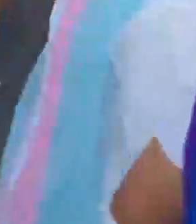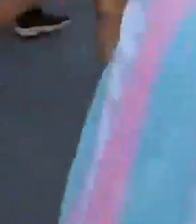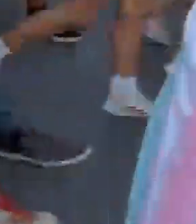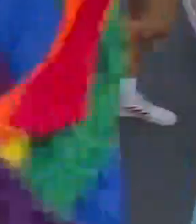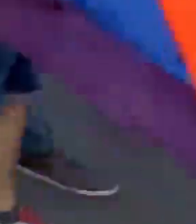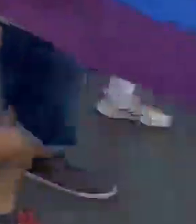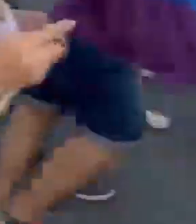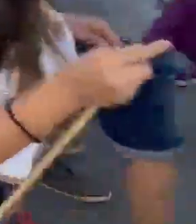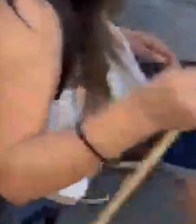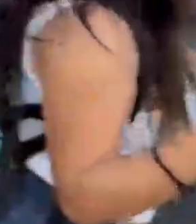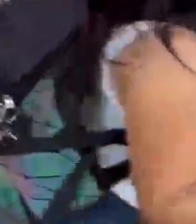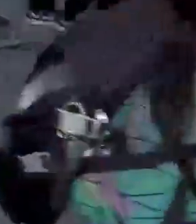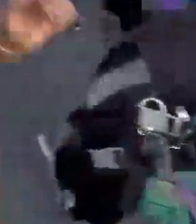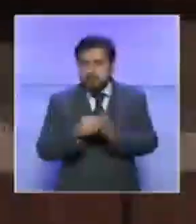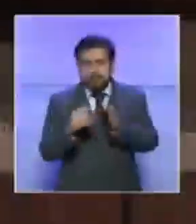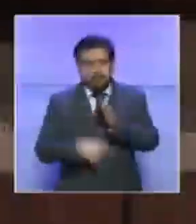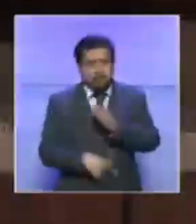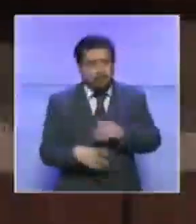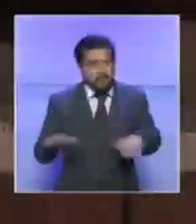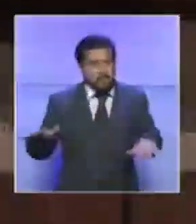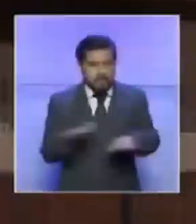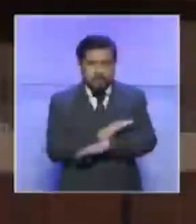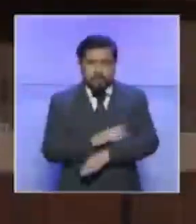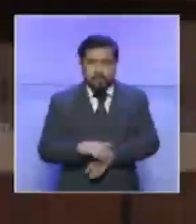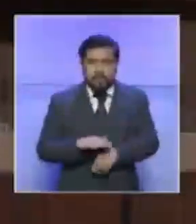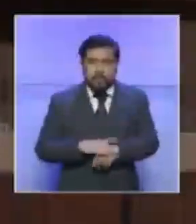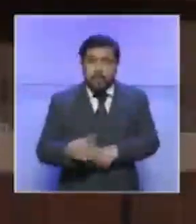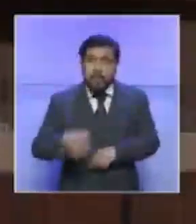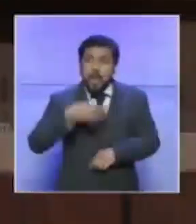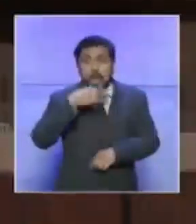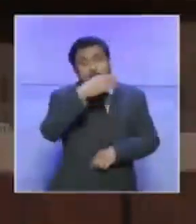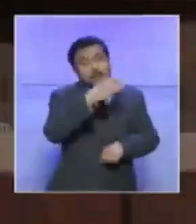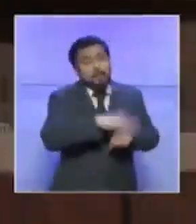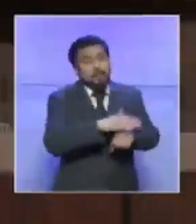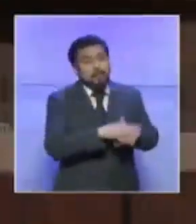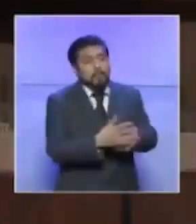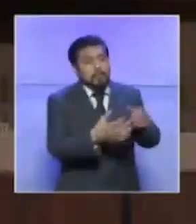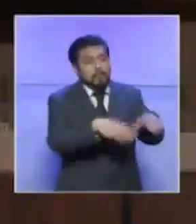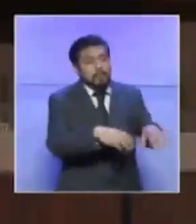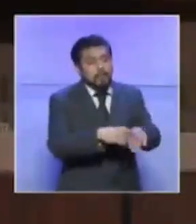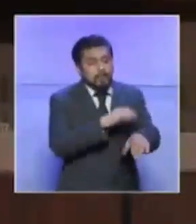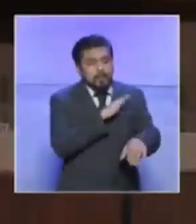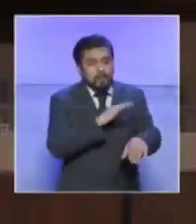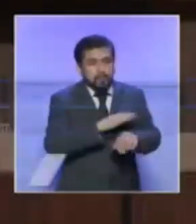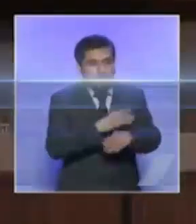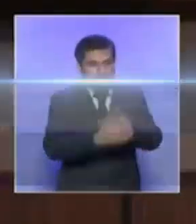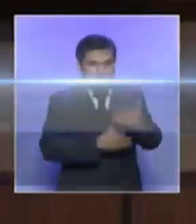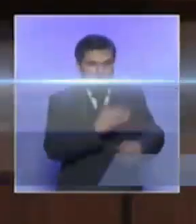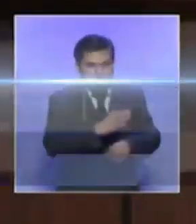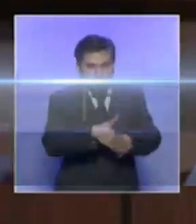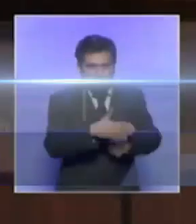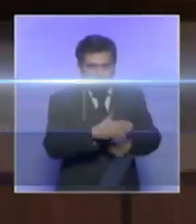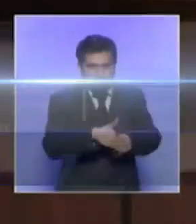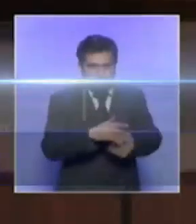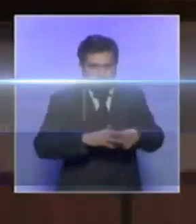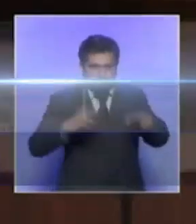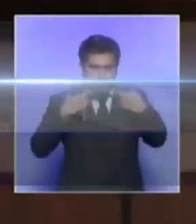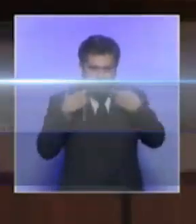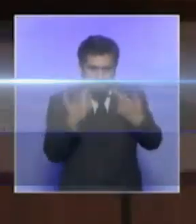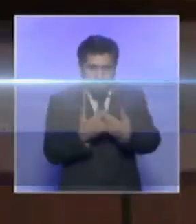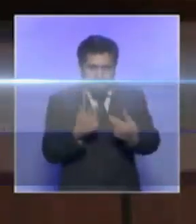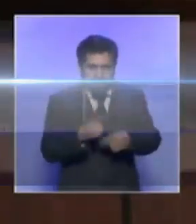emitió la siguiente sentencia. Vincular al Congreso local para que en el próximo periodo ordinario de